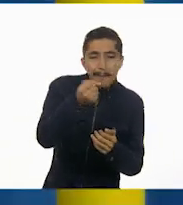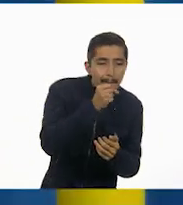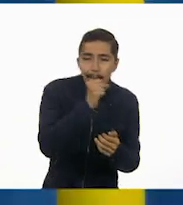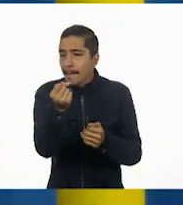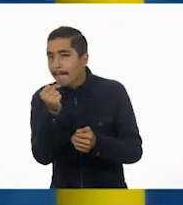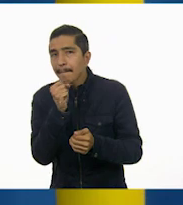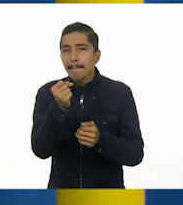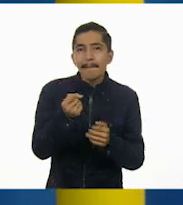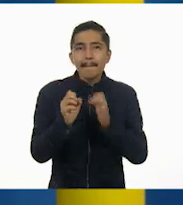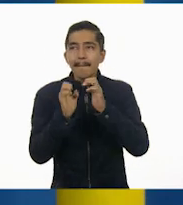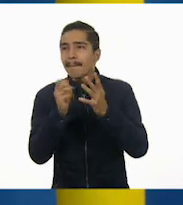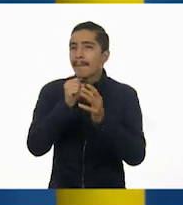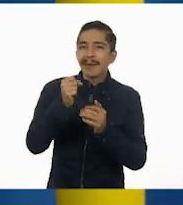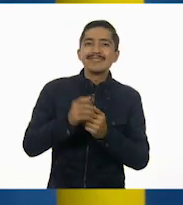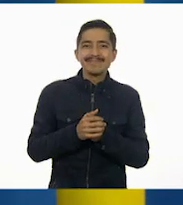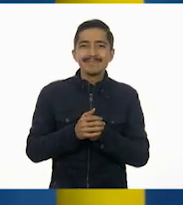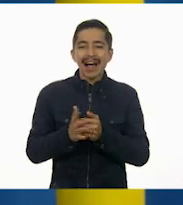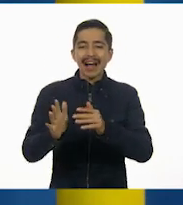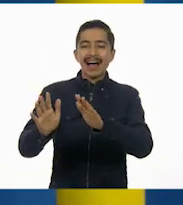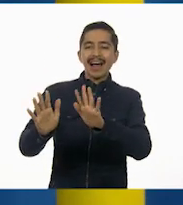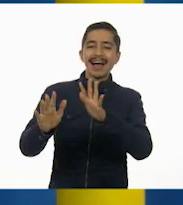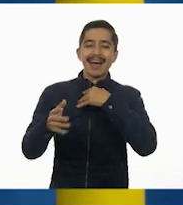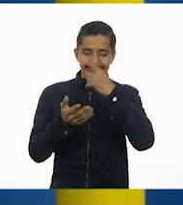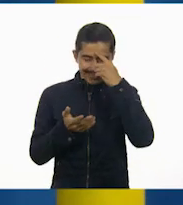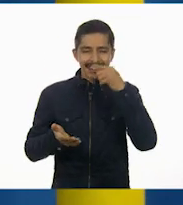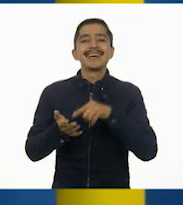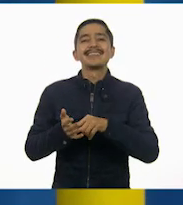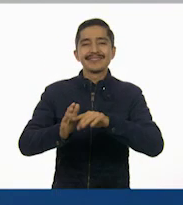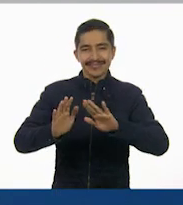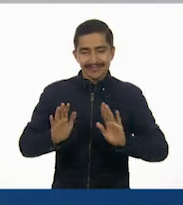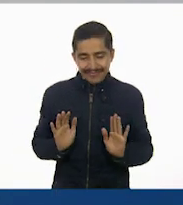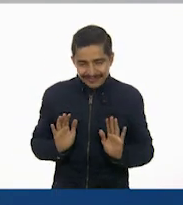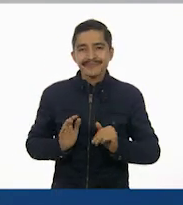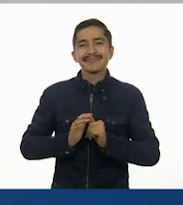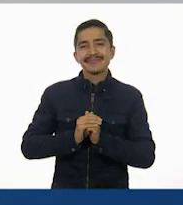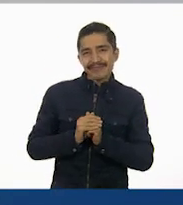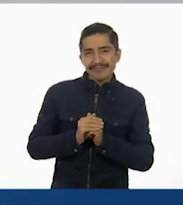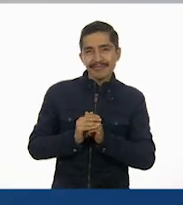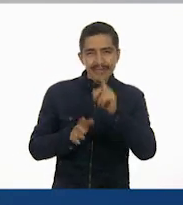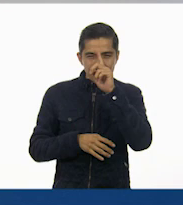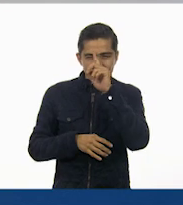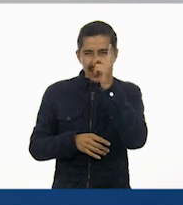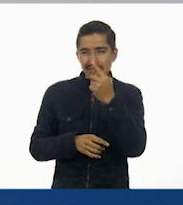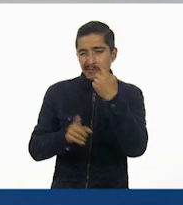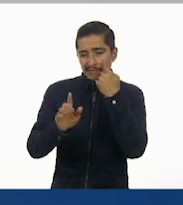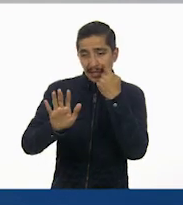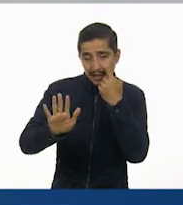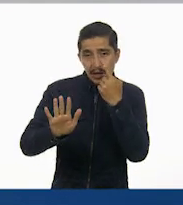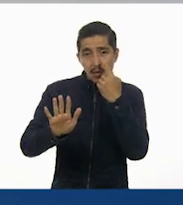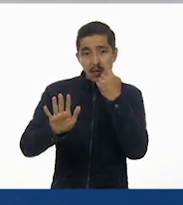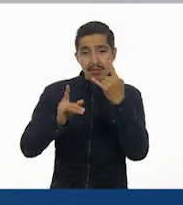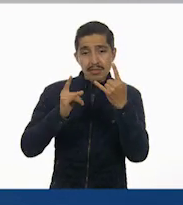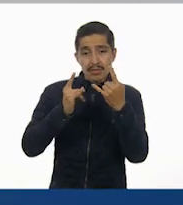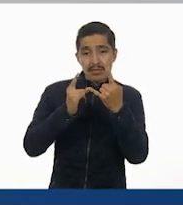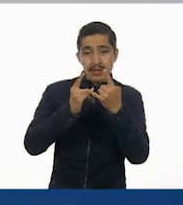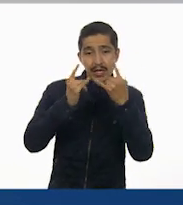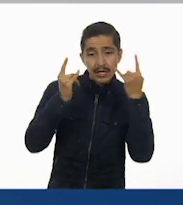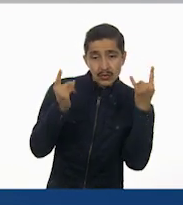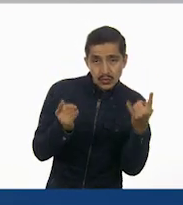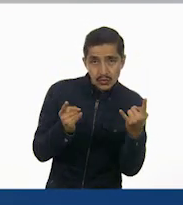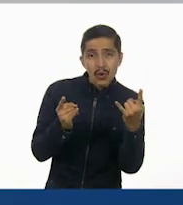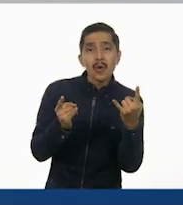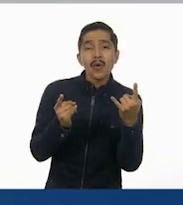Ah, ya estoy entendiendo, creo. Sí, María, es muy sencillo. Vincularemos un tema histórico con la práctica social